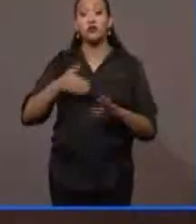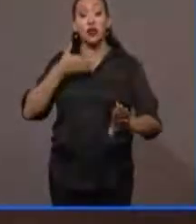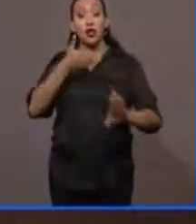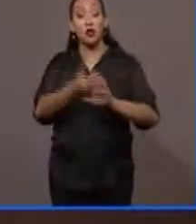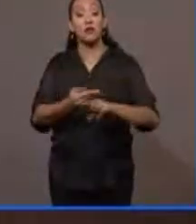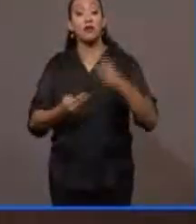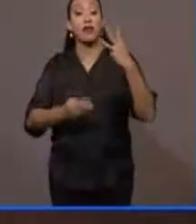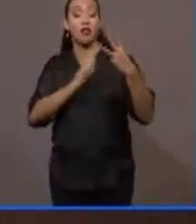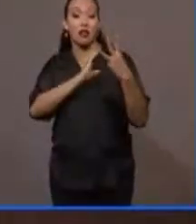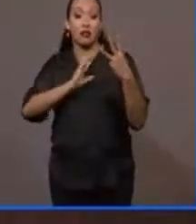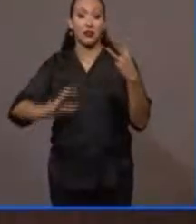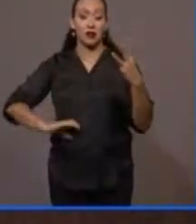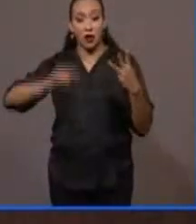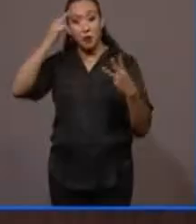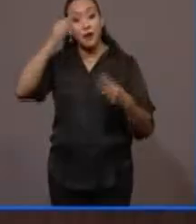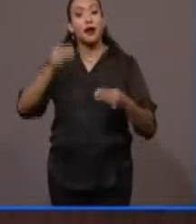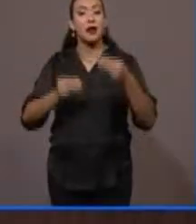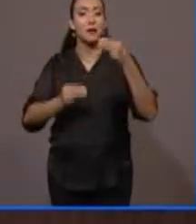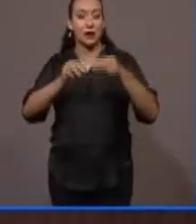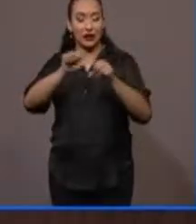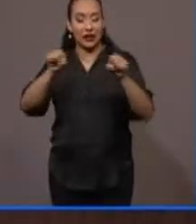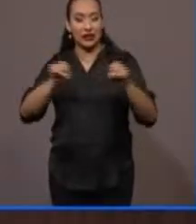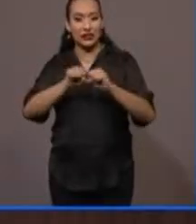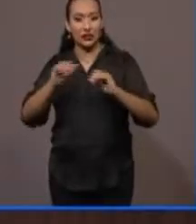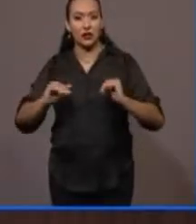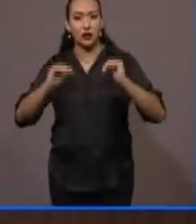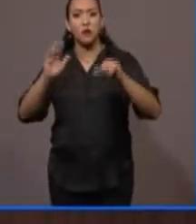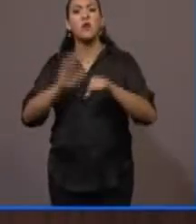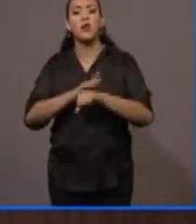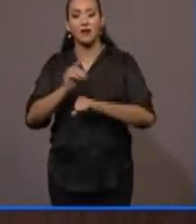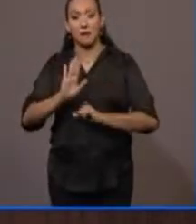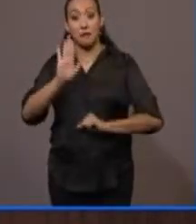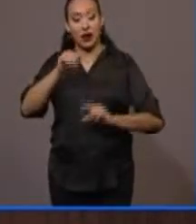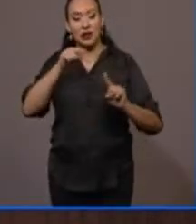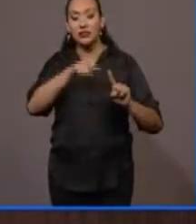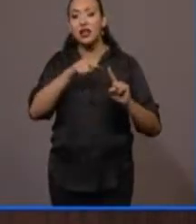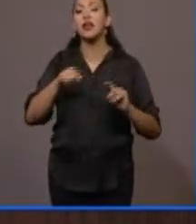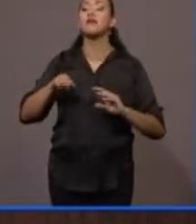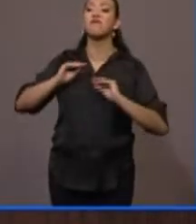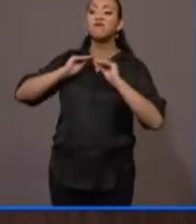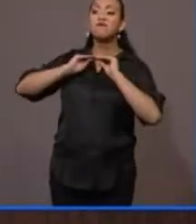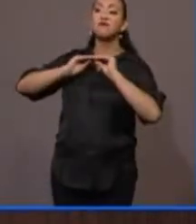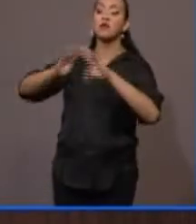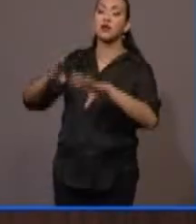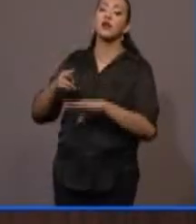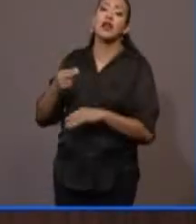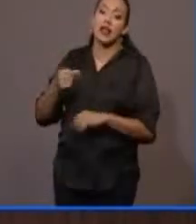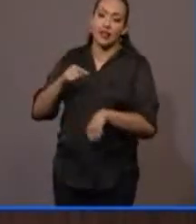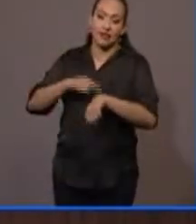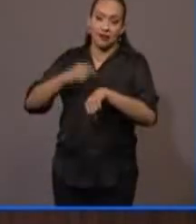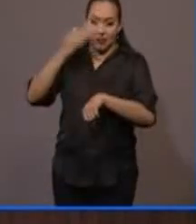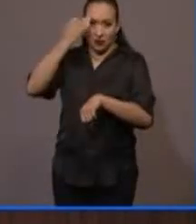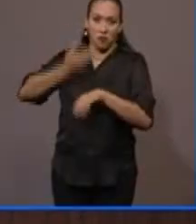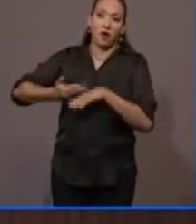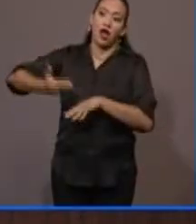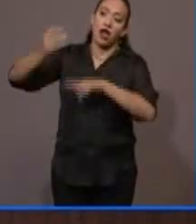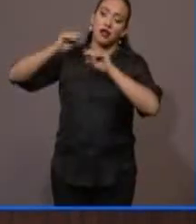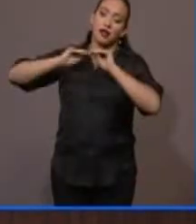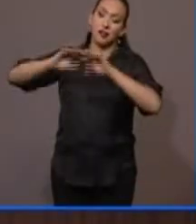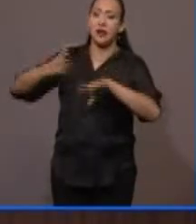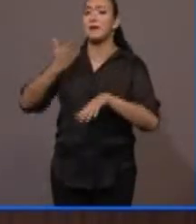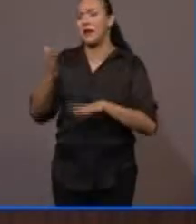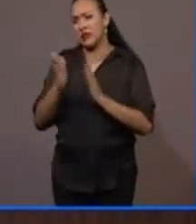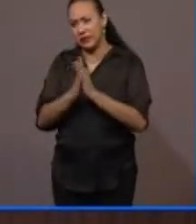contra 3 candidatos a magistrados de la Sala Superior por presuntos actos anticipados de campaña y negó la medida cautelar